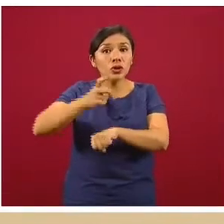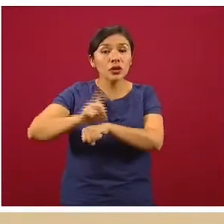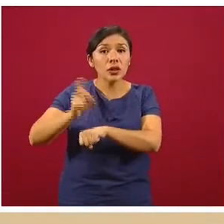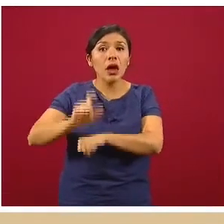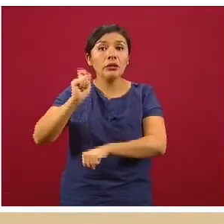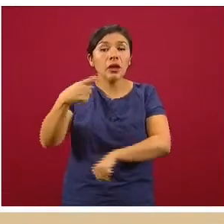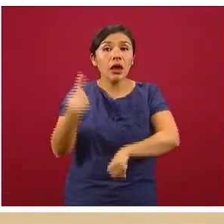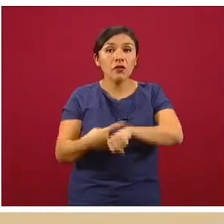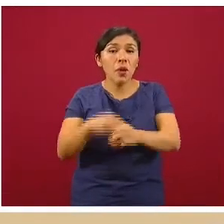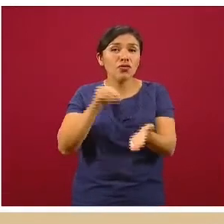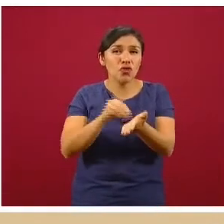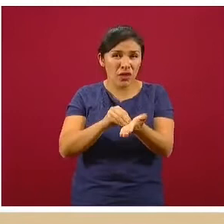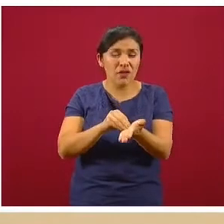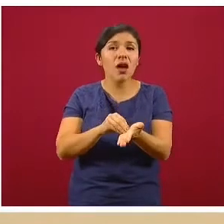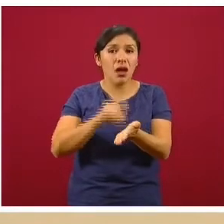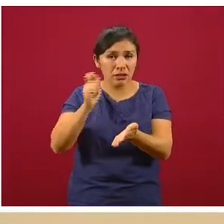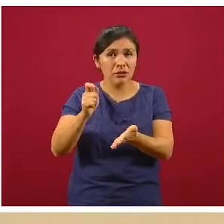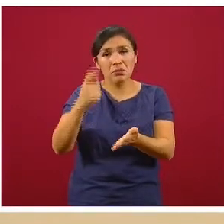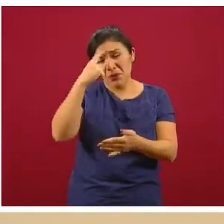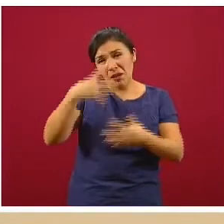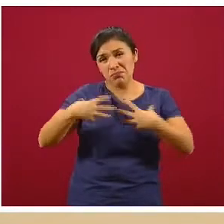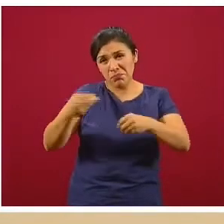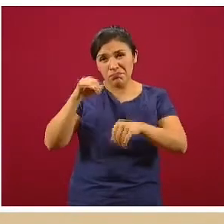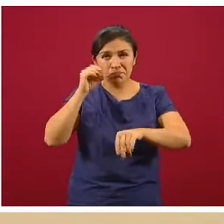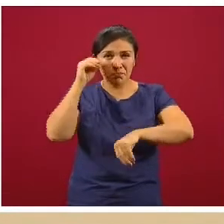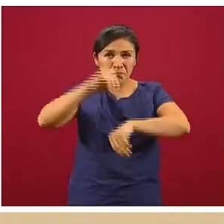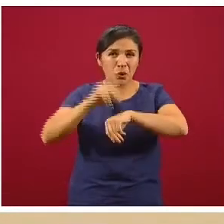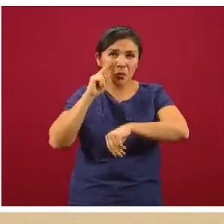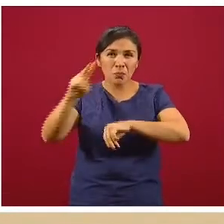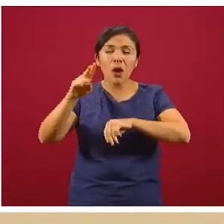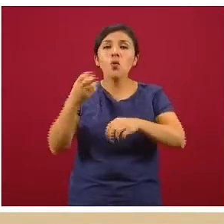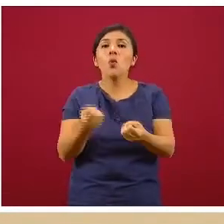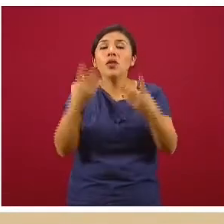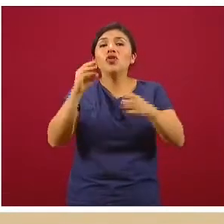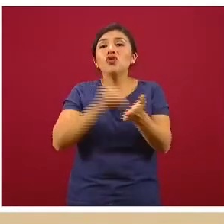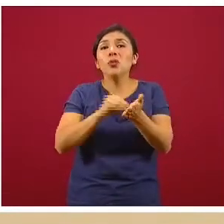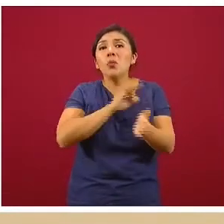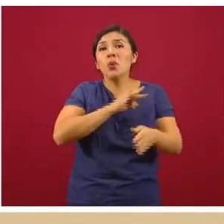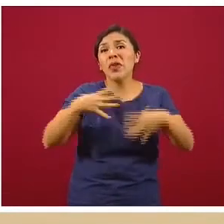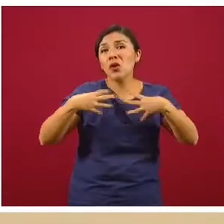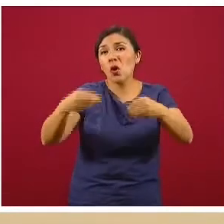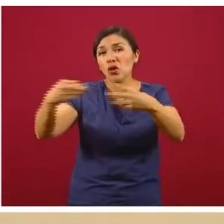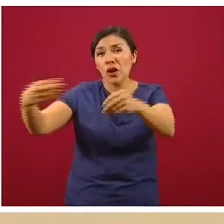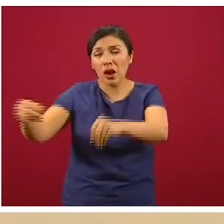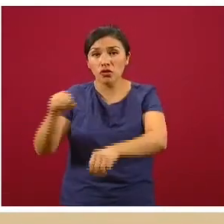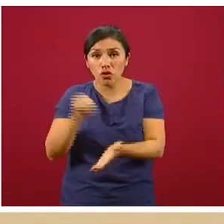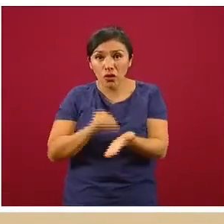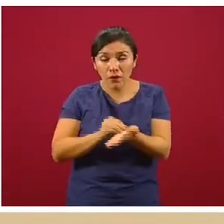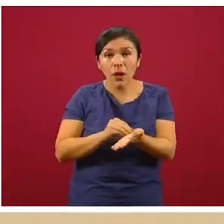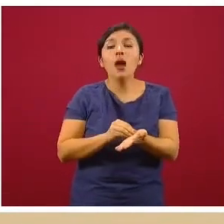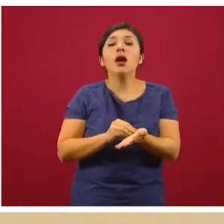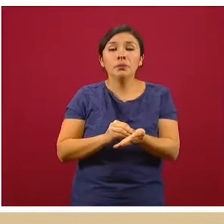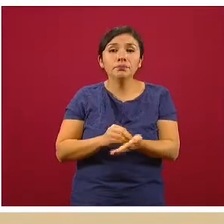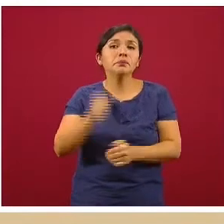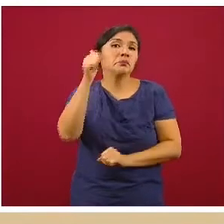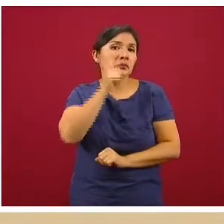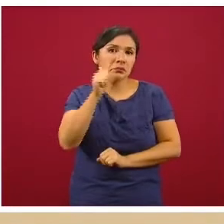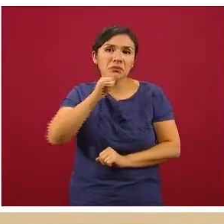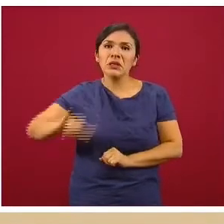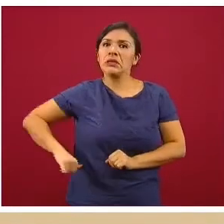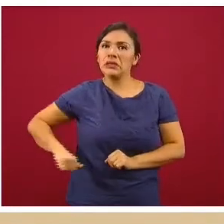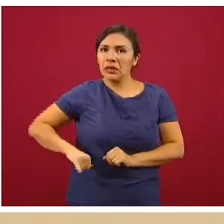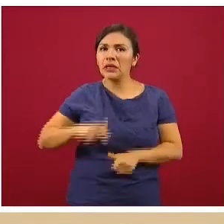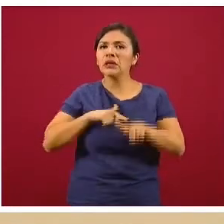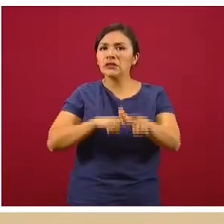es enfermedad activa y contribuyen a la epidemia en el sentido de contagiar, todos los demás ya no, siempre nos